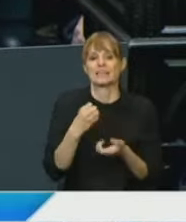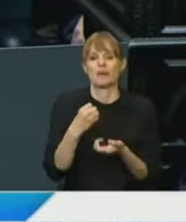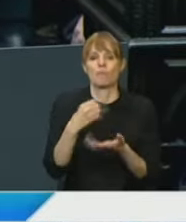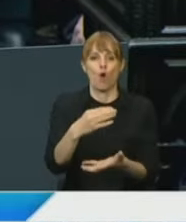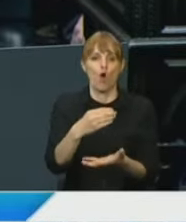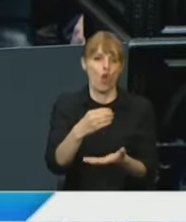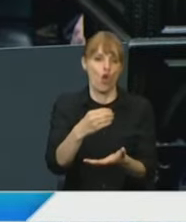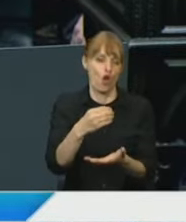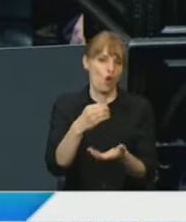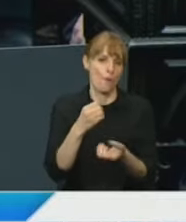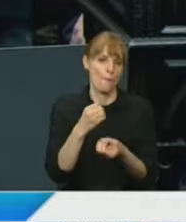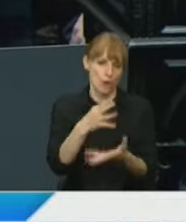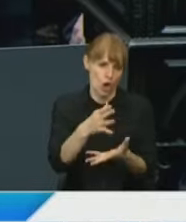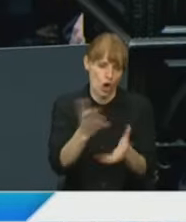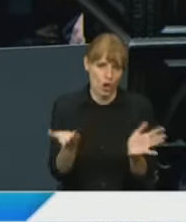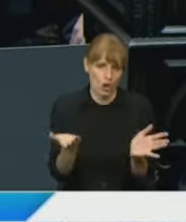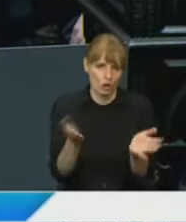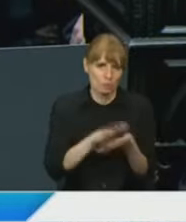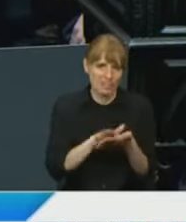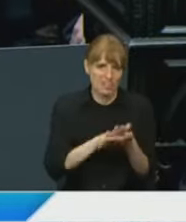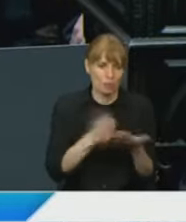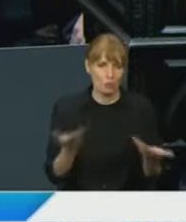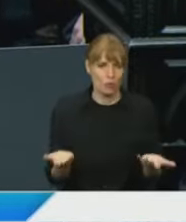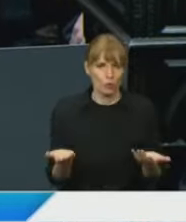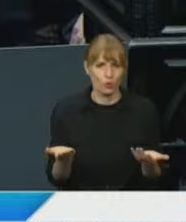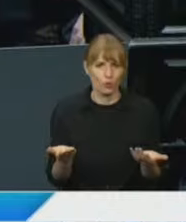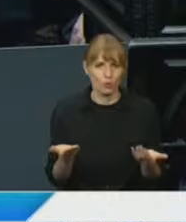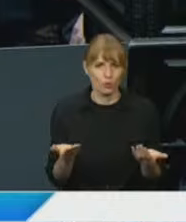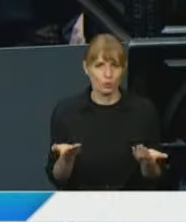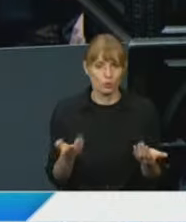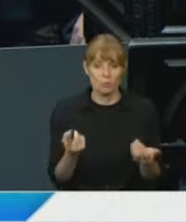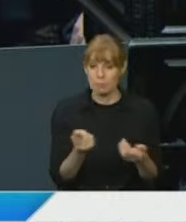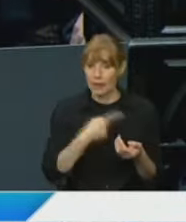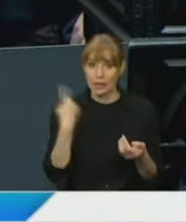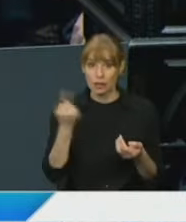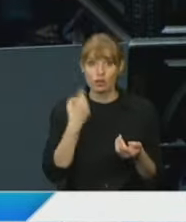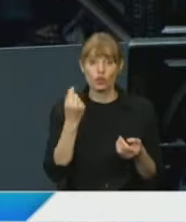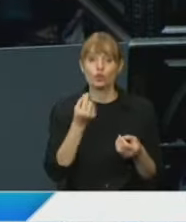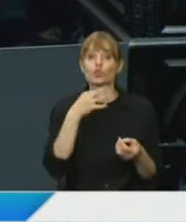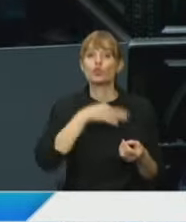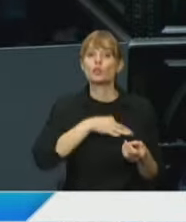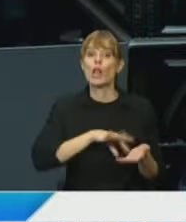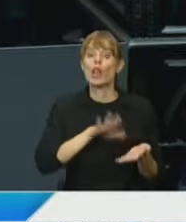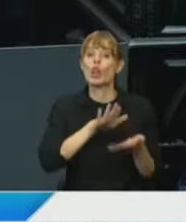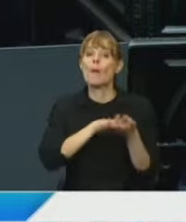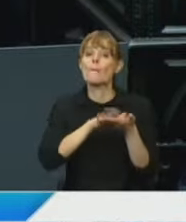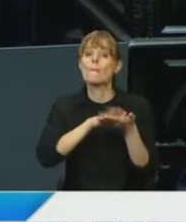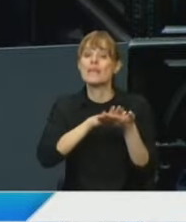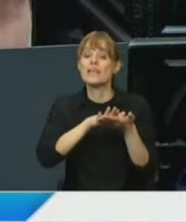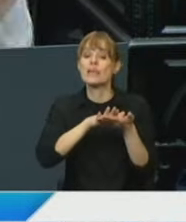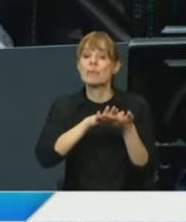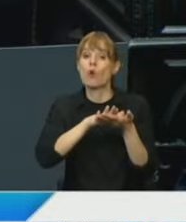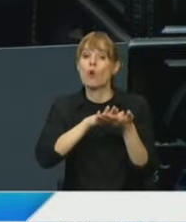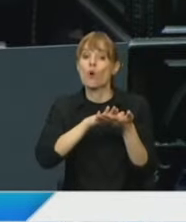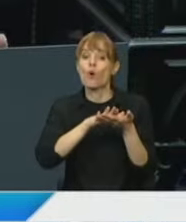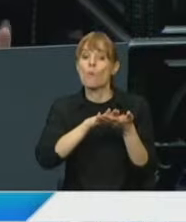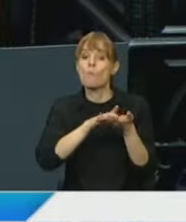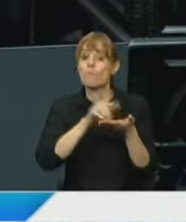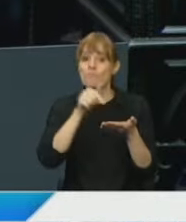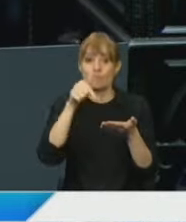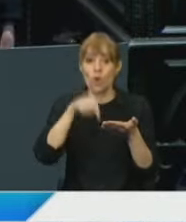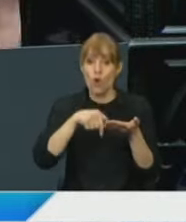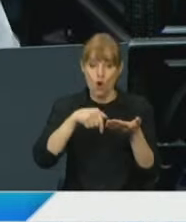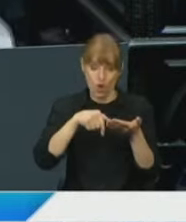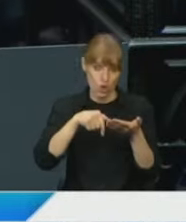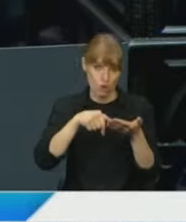la discusión de la ley bases en el Senado, y por otro lado, discutiendo en diputados proyectos que